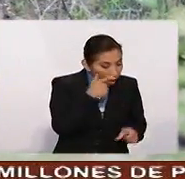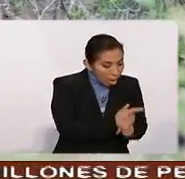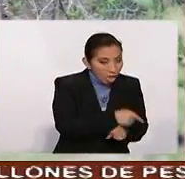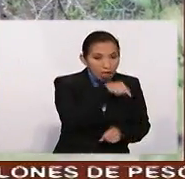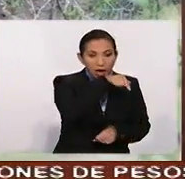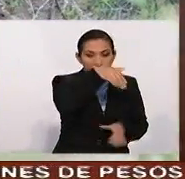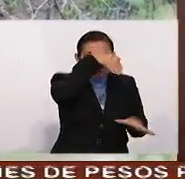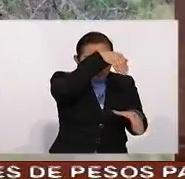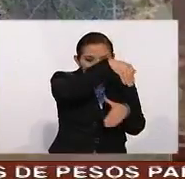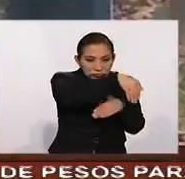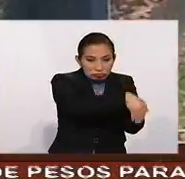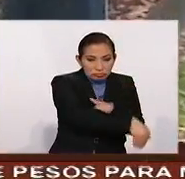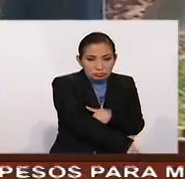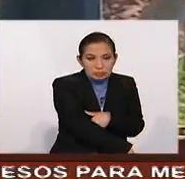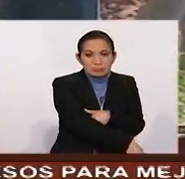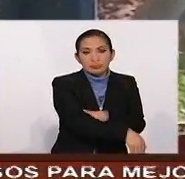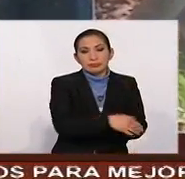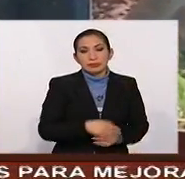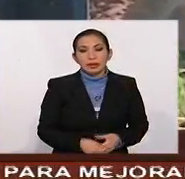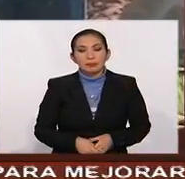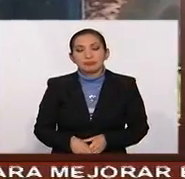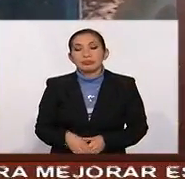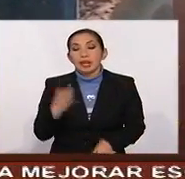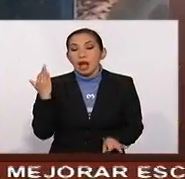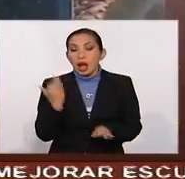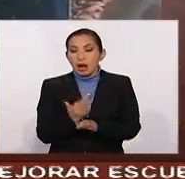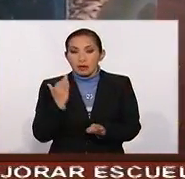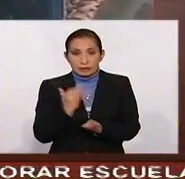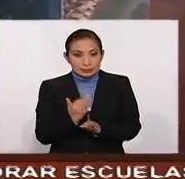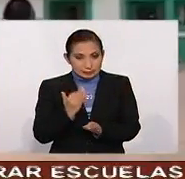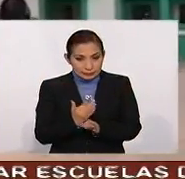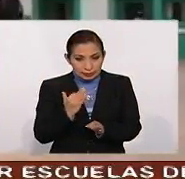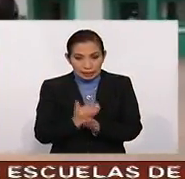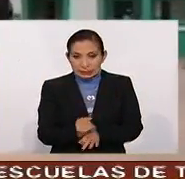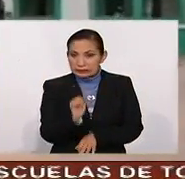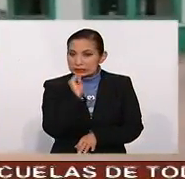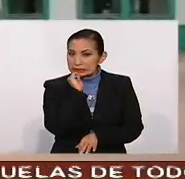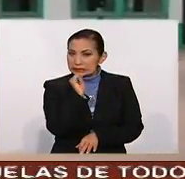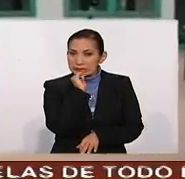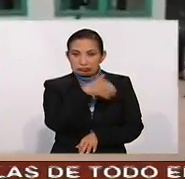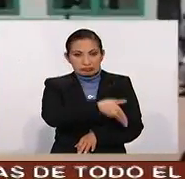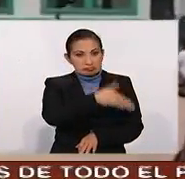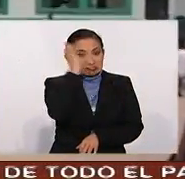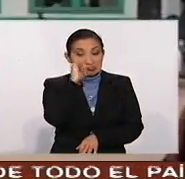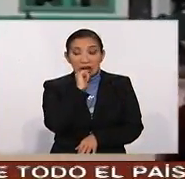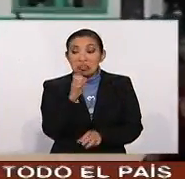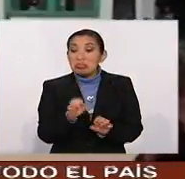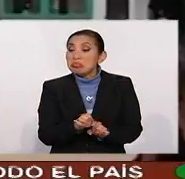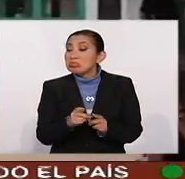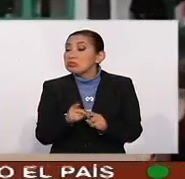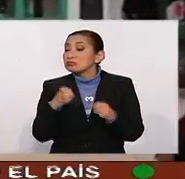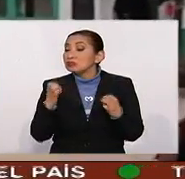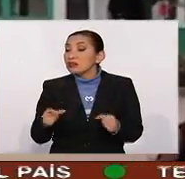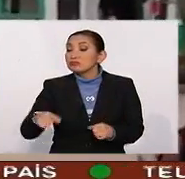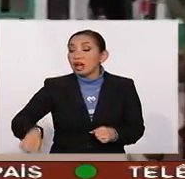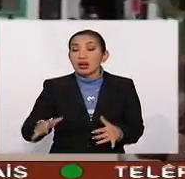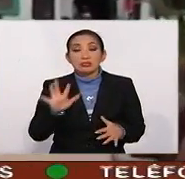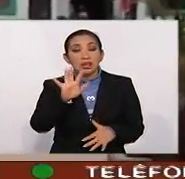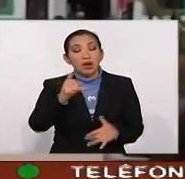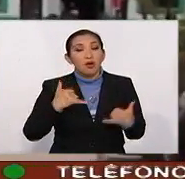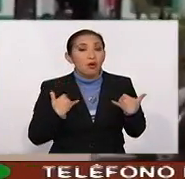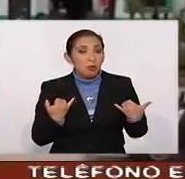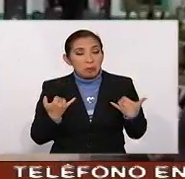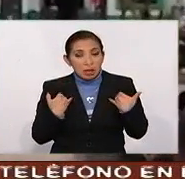encontrados en la cañada. Y hasta este momento no se sabe absolutamente nada de estos